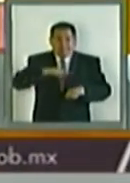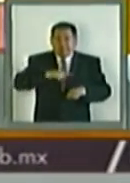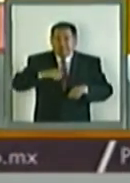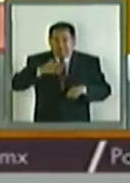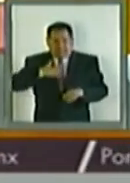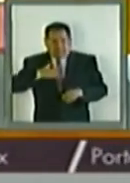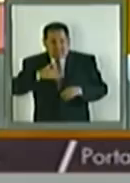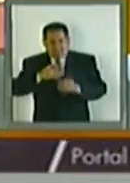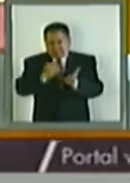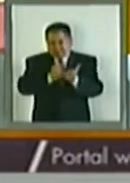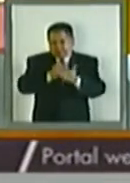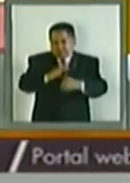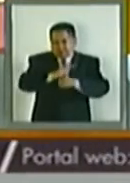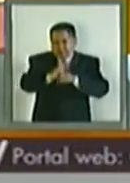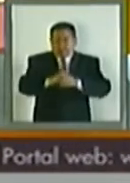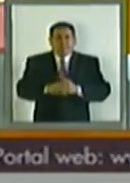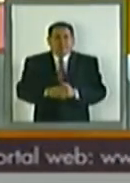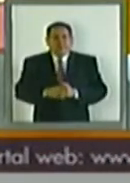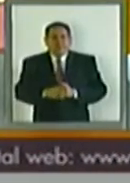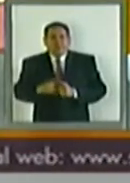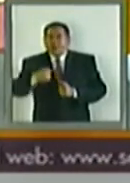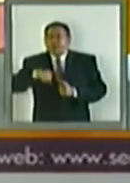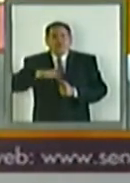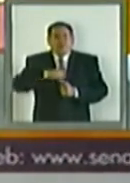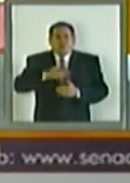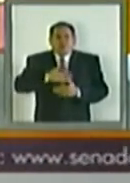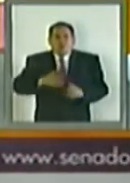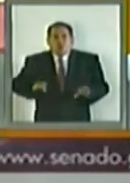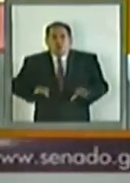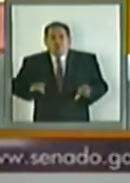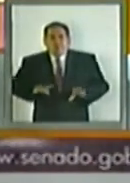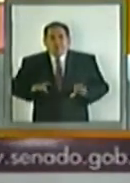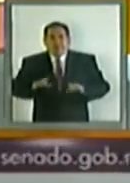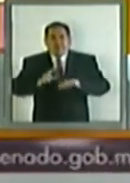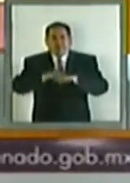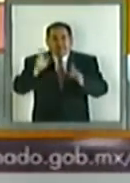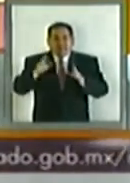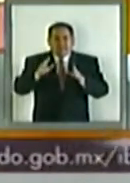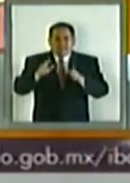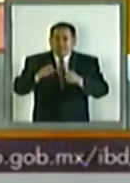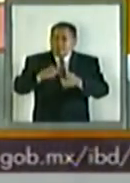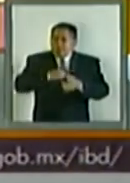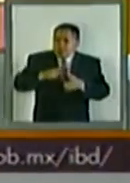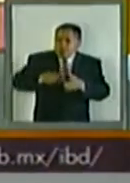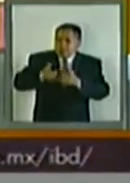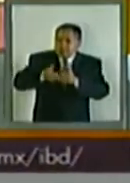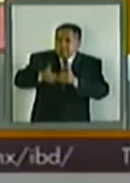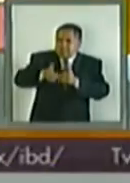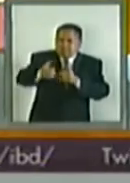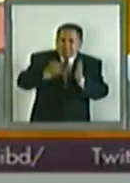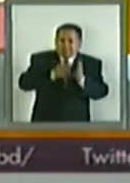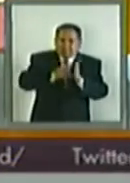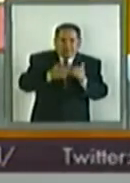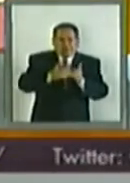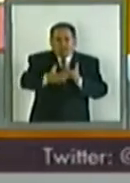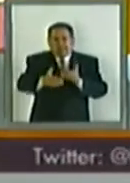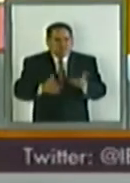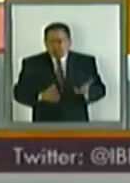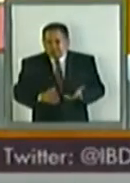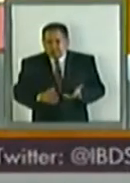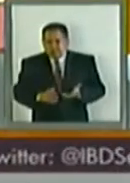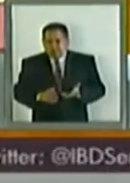nuestro país. A nosotros no nos conviene ampliar el déficit fiscal. No nos conviene